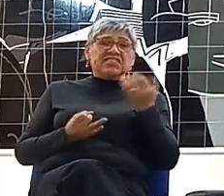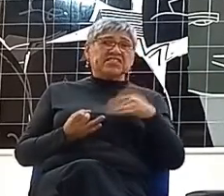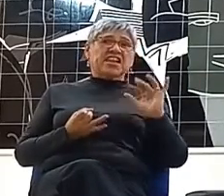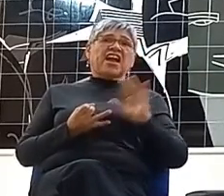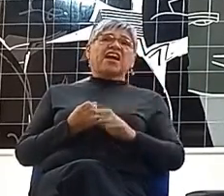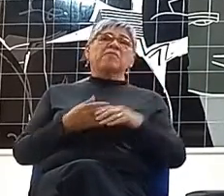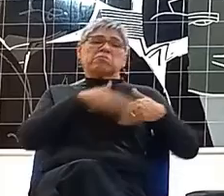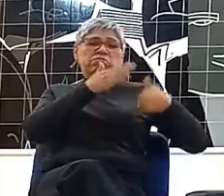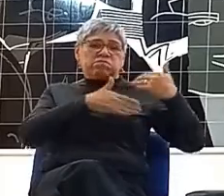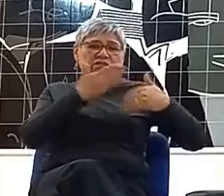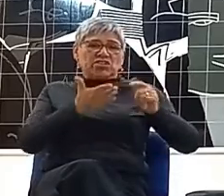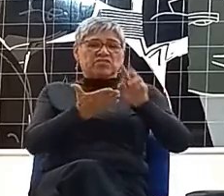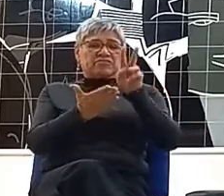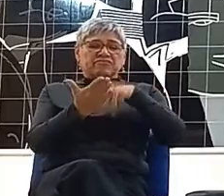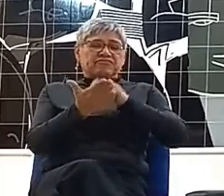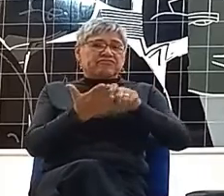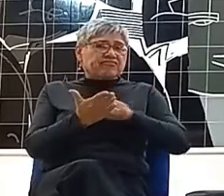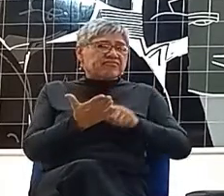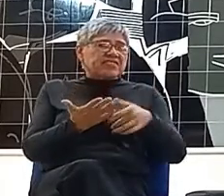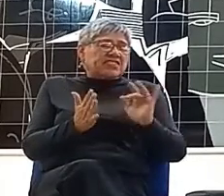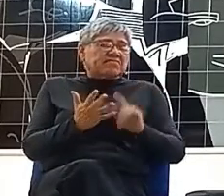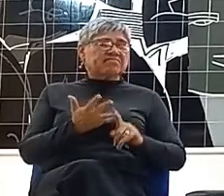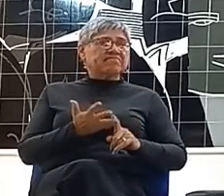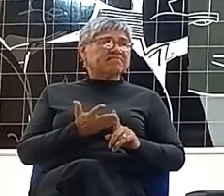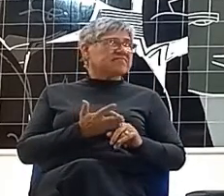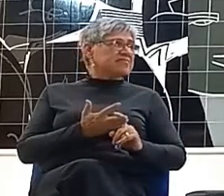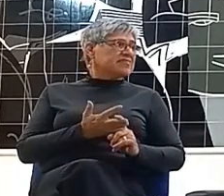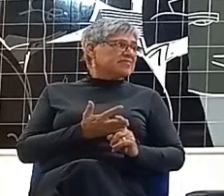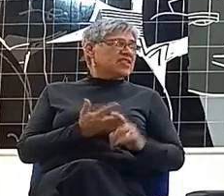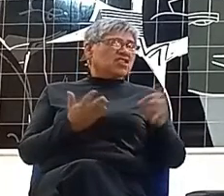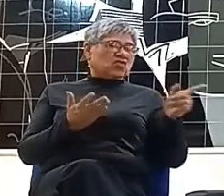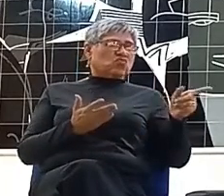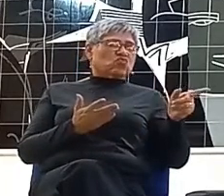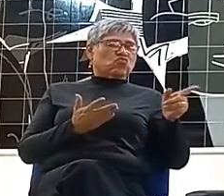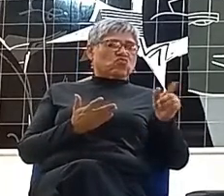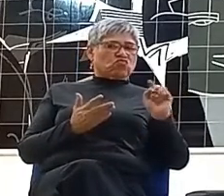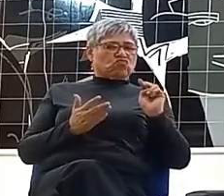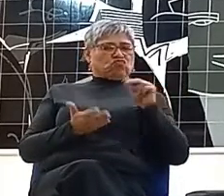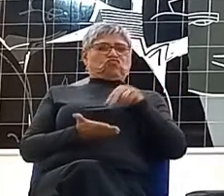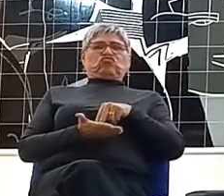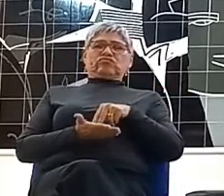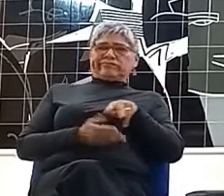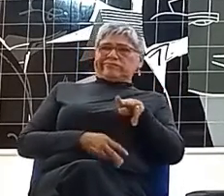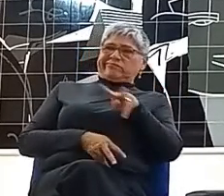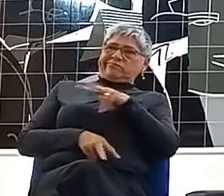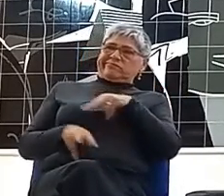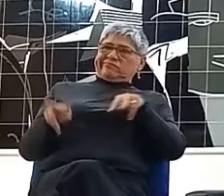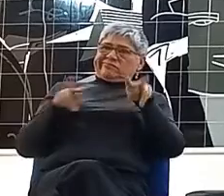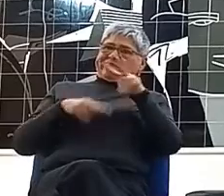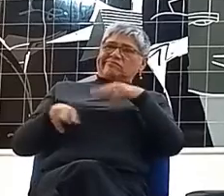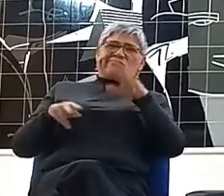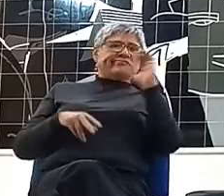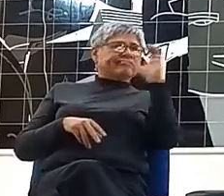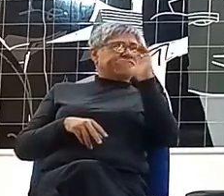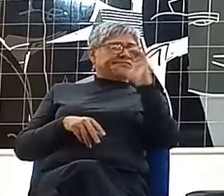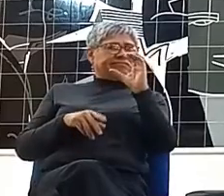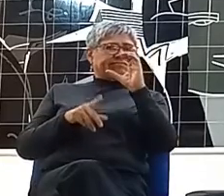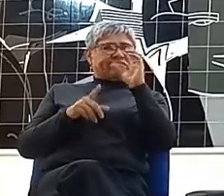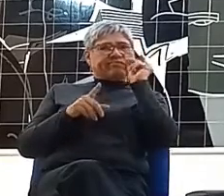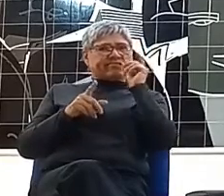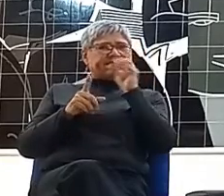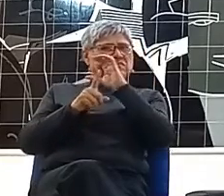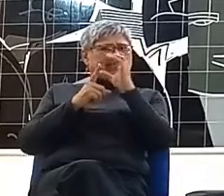proceso literario muy, muy avanzado? ¿Y cómo observas desde ese lugar lo que está pasando en la ciudad o en nuestro entorno?